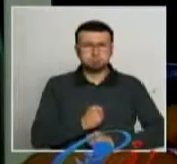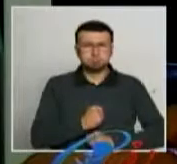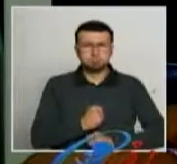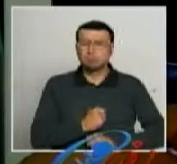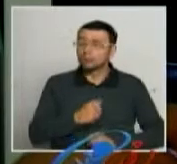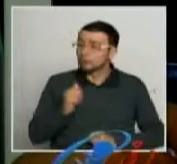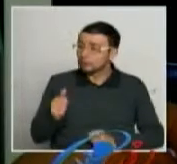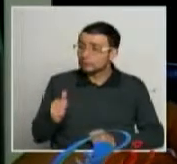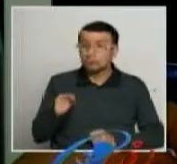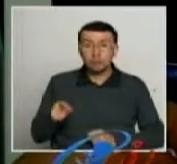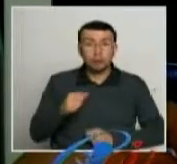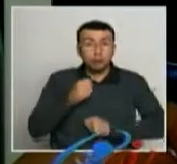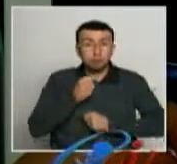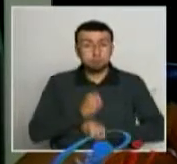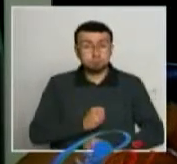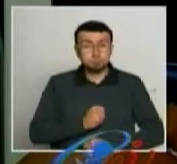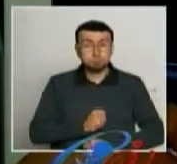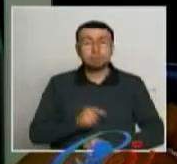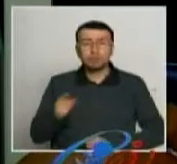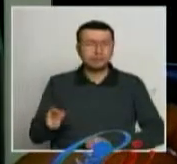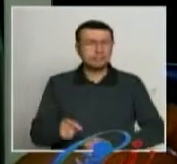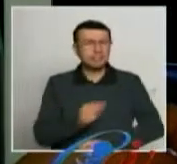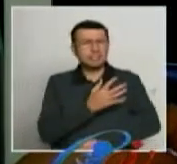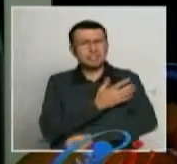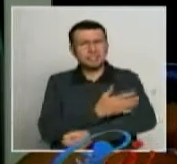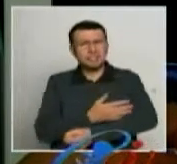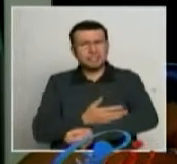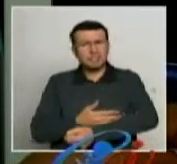puja, la sangre trata de